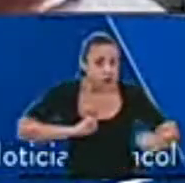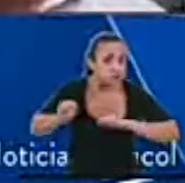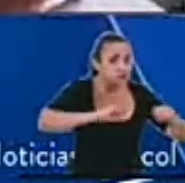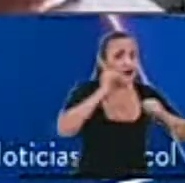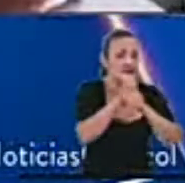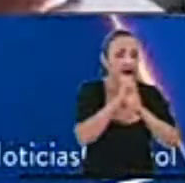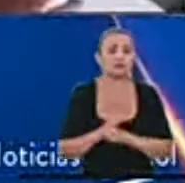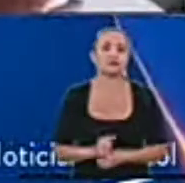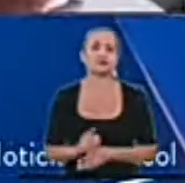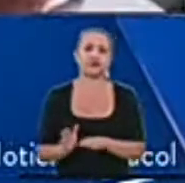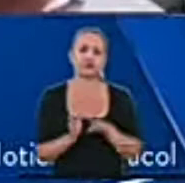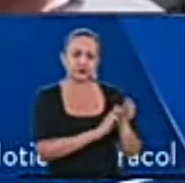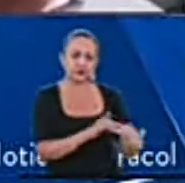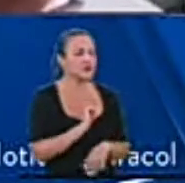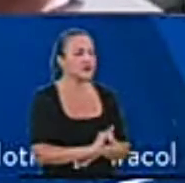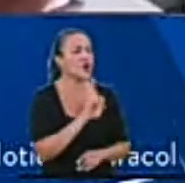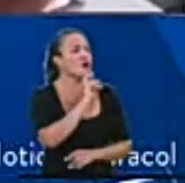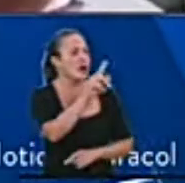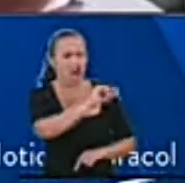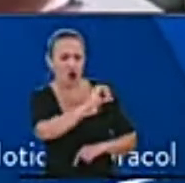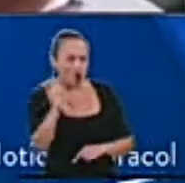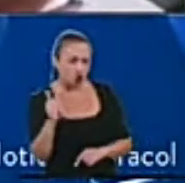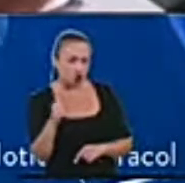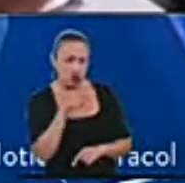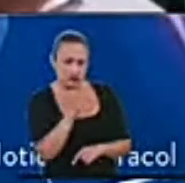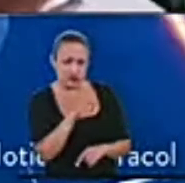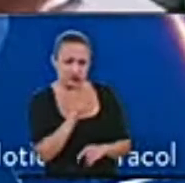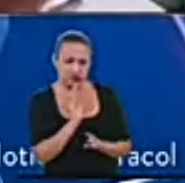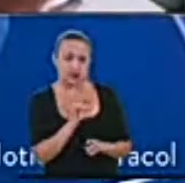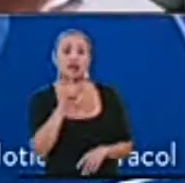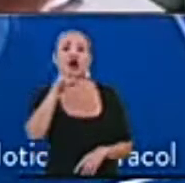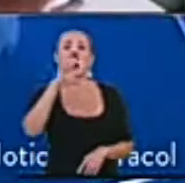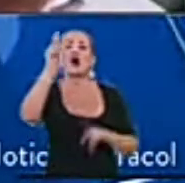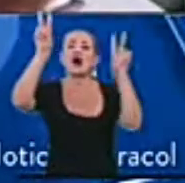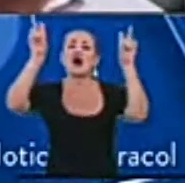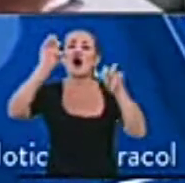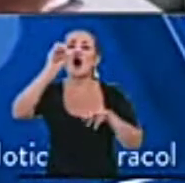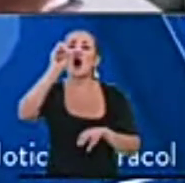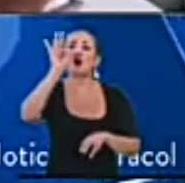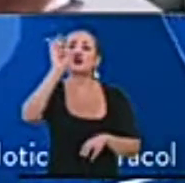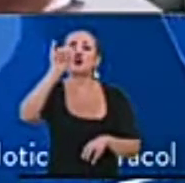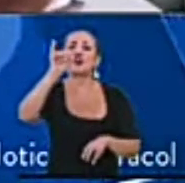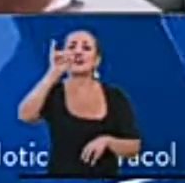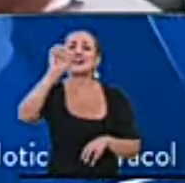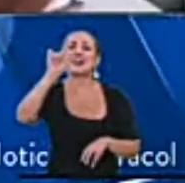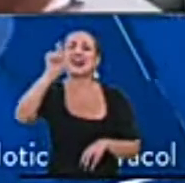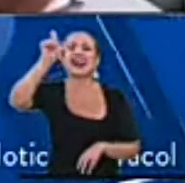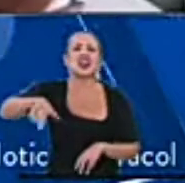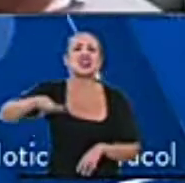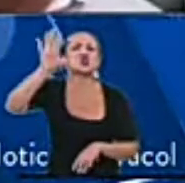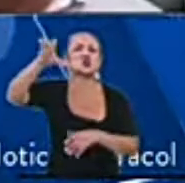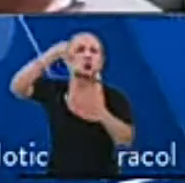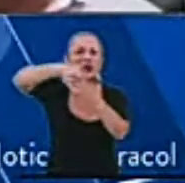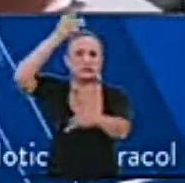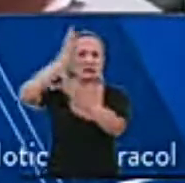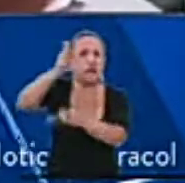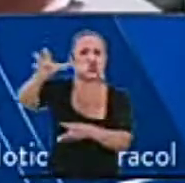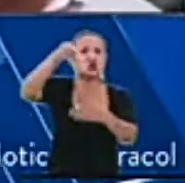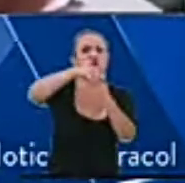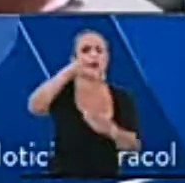ministro. Sí. Otoniel, alias Otoniel, este temido y peligroso criminal del Clan del Golfo,